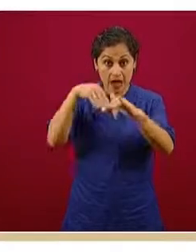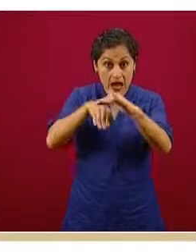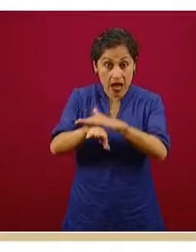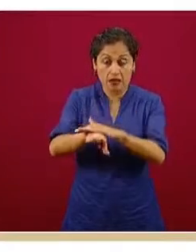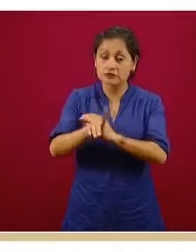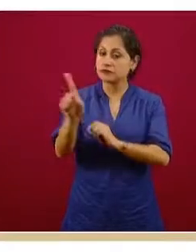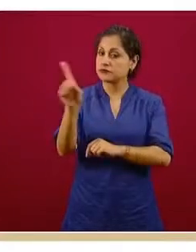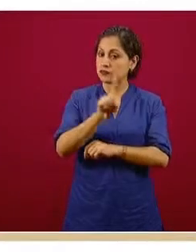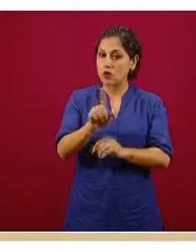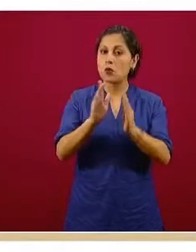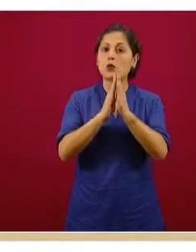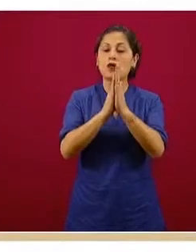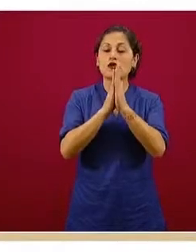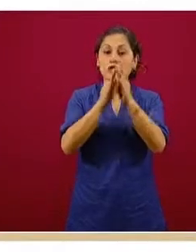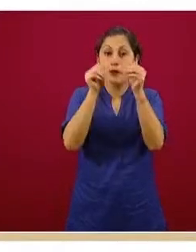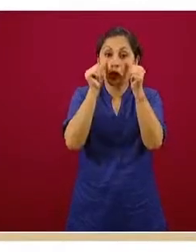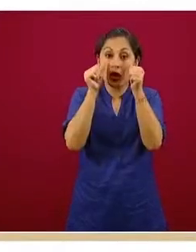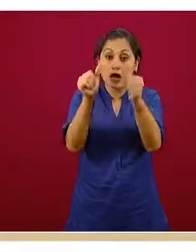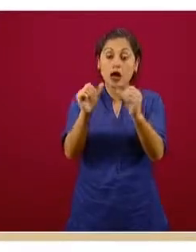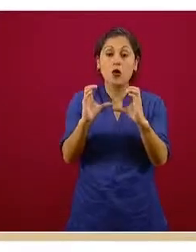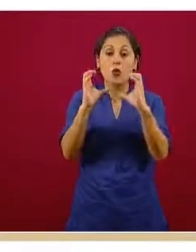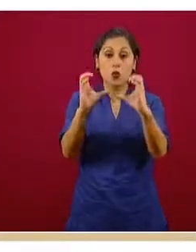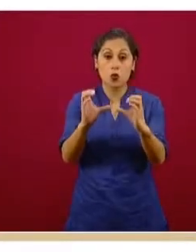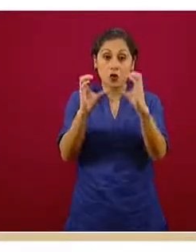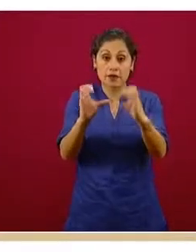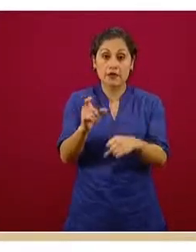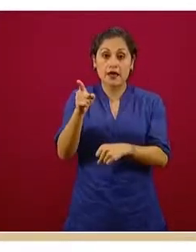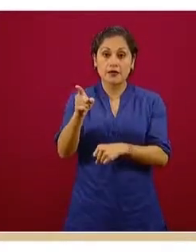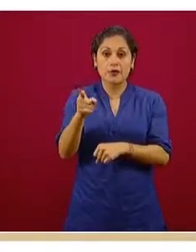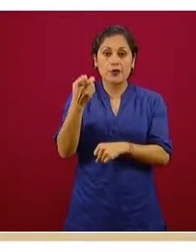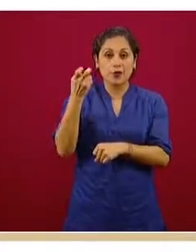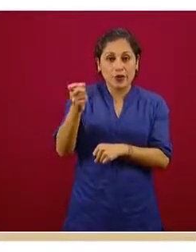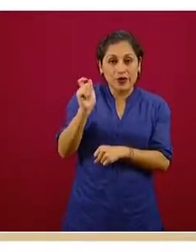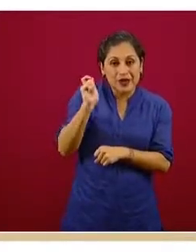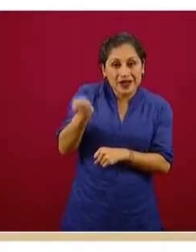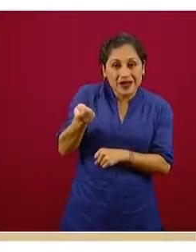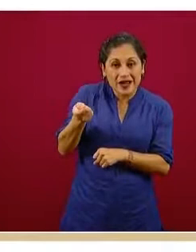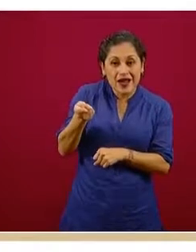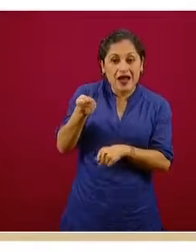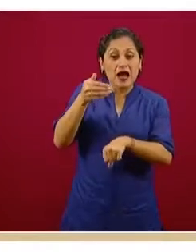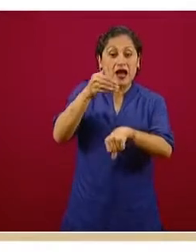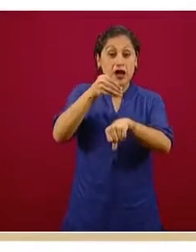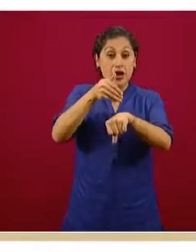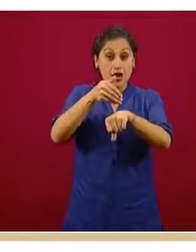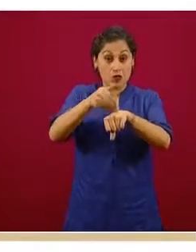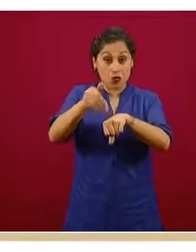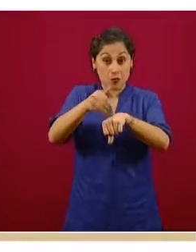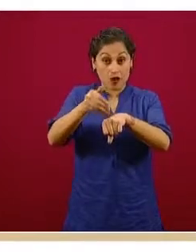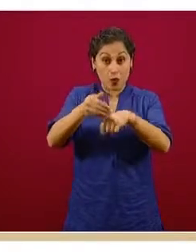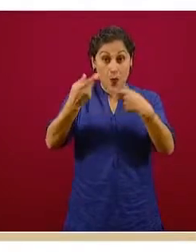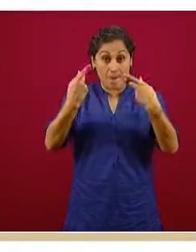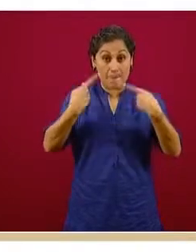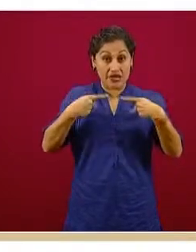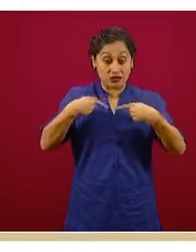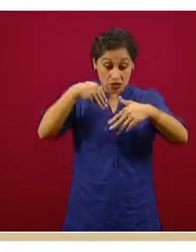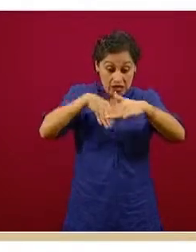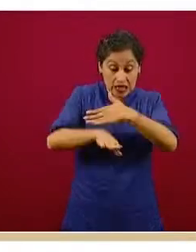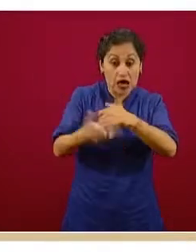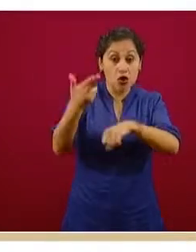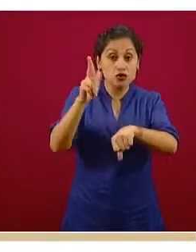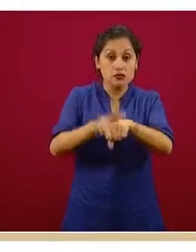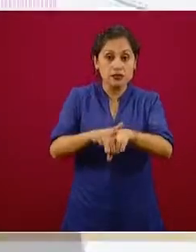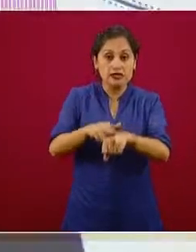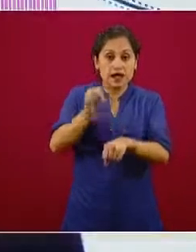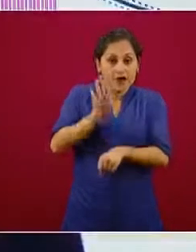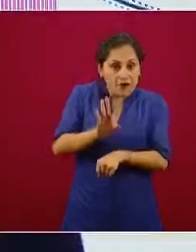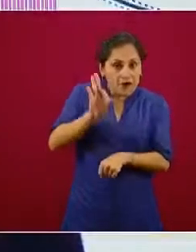tomen muy en cuenta ese dato para que no se malinterprete. No quiere decir que este es el número de nuevas hospitalizaciones en ese día, o